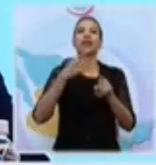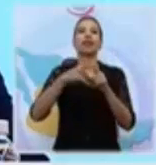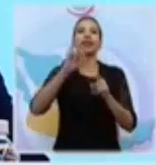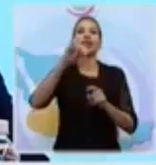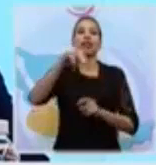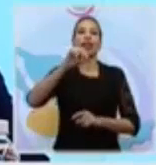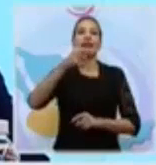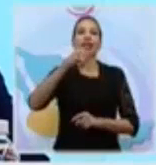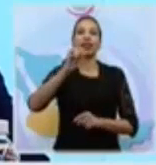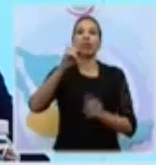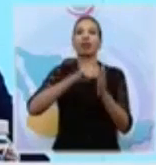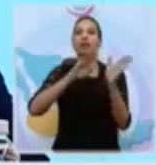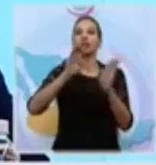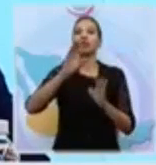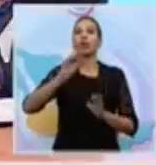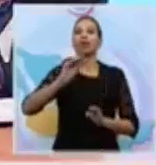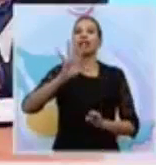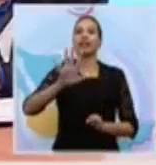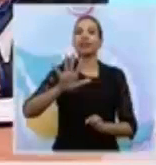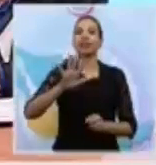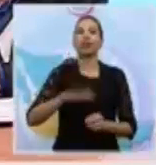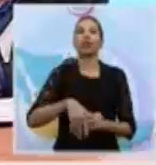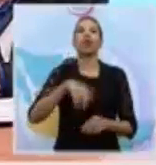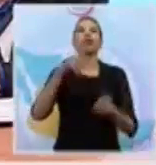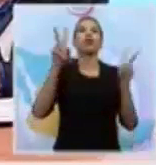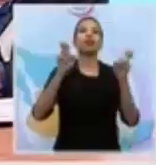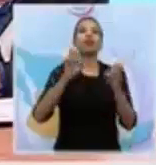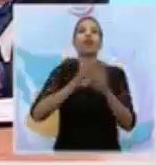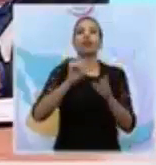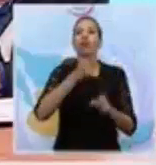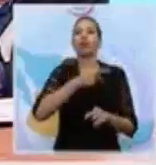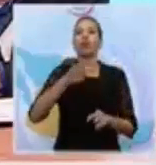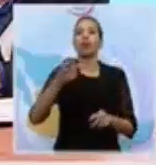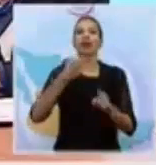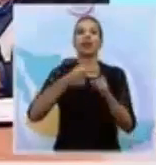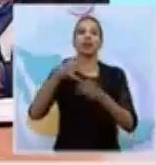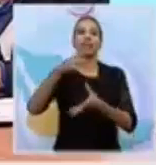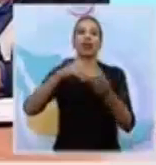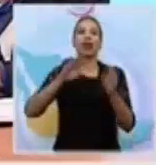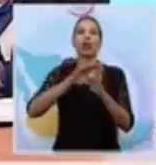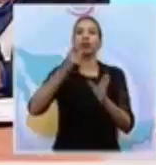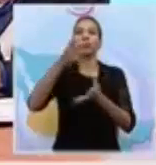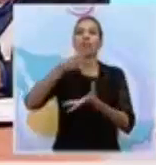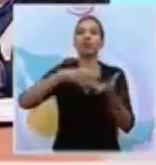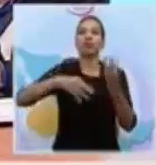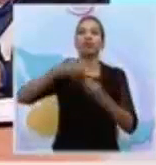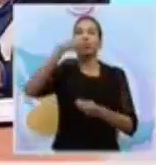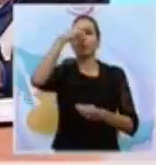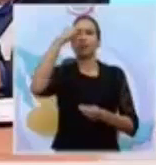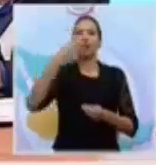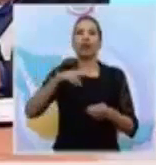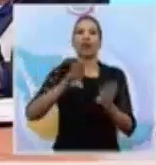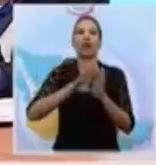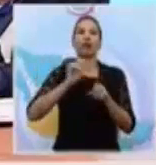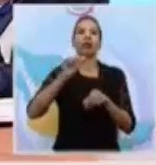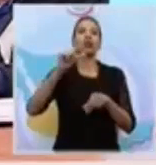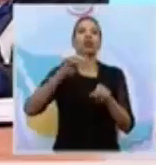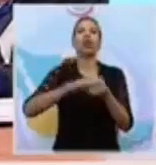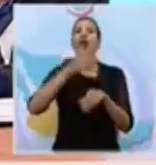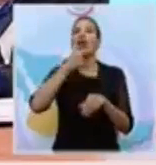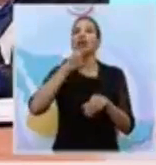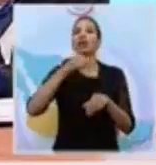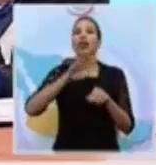en 1995, Pobreza y distribución del ingreso en México, con el coautor